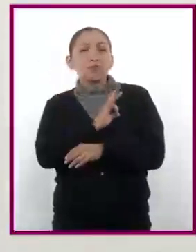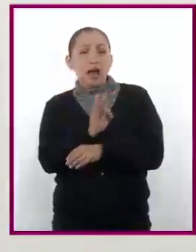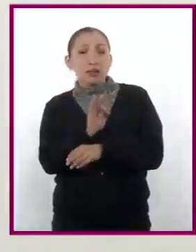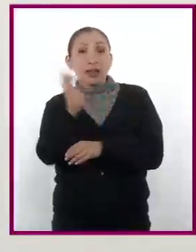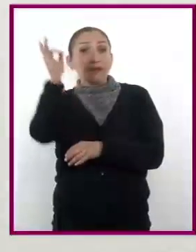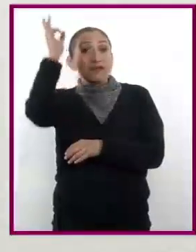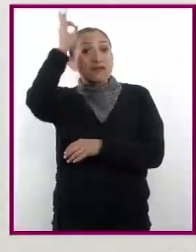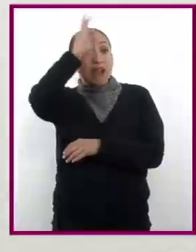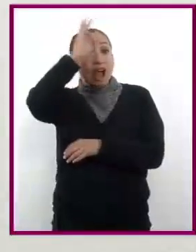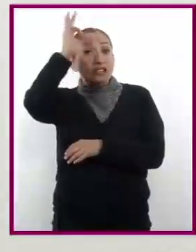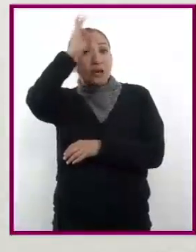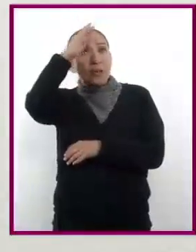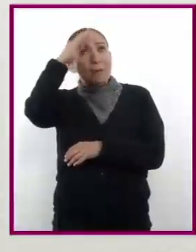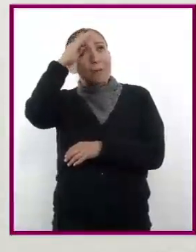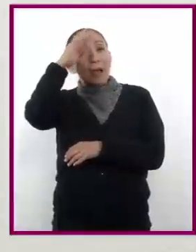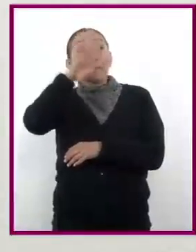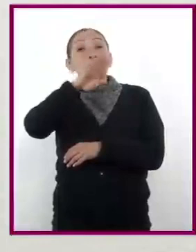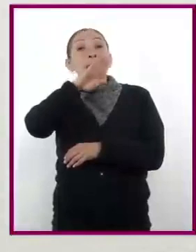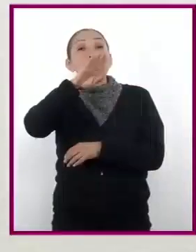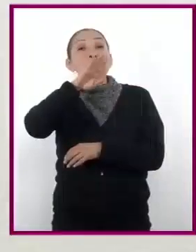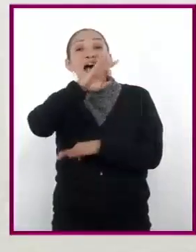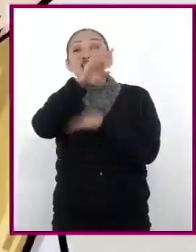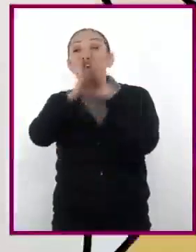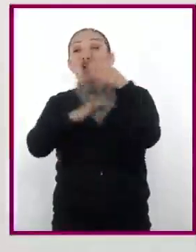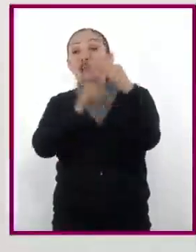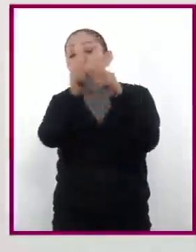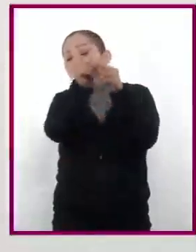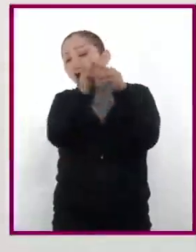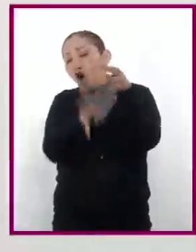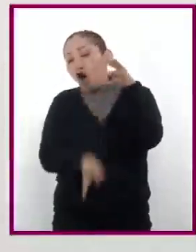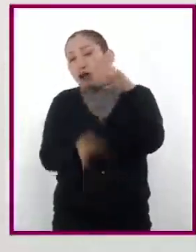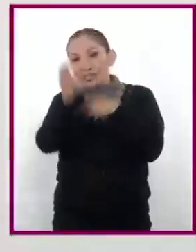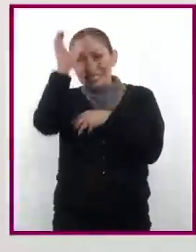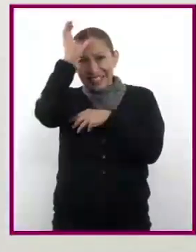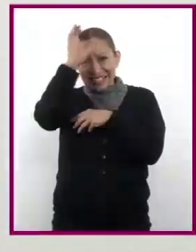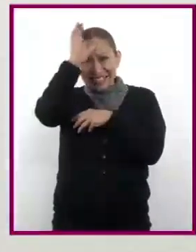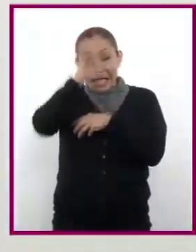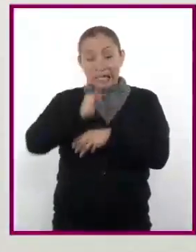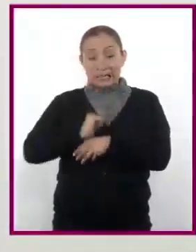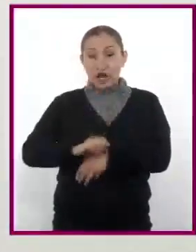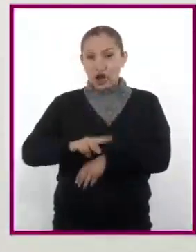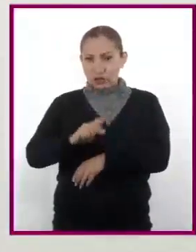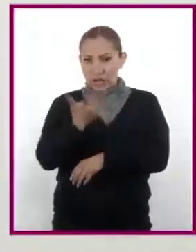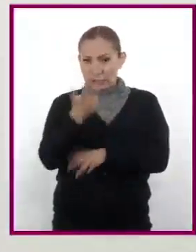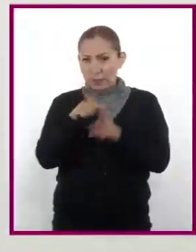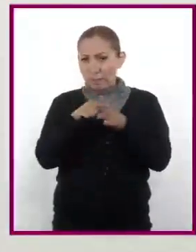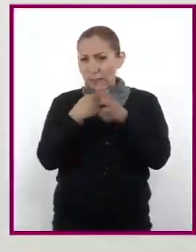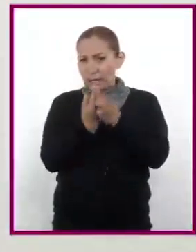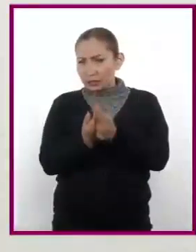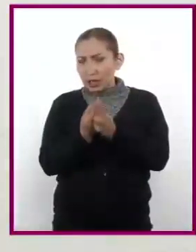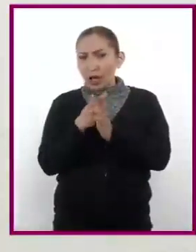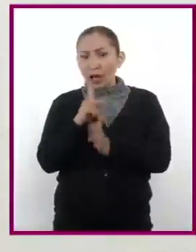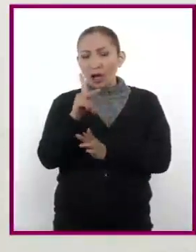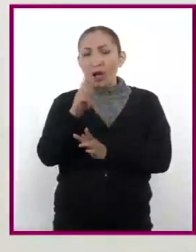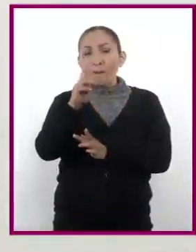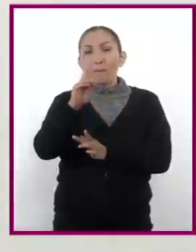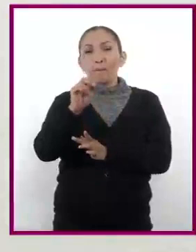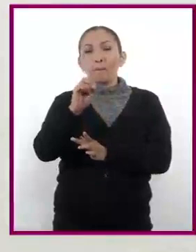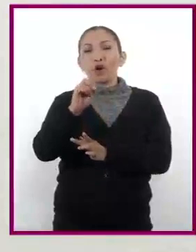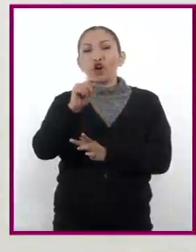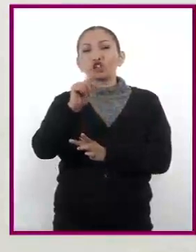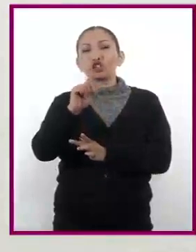la filosofía es la mamá de todas las ciencias. Alrededor del siglo XIII surgieron los